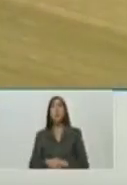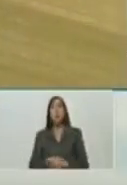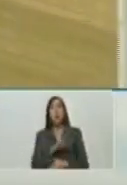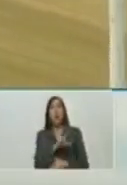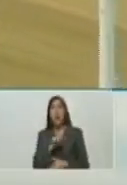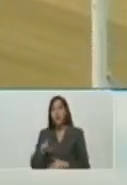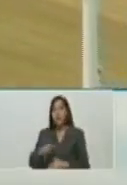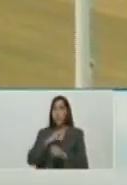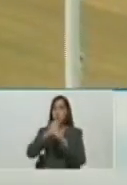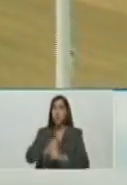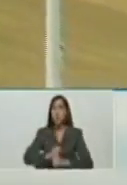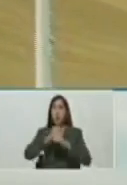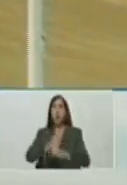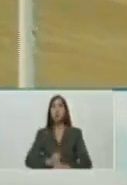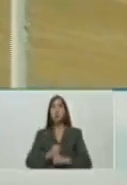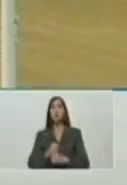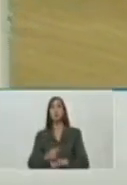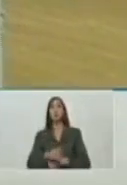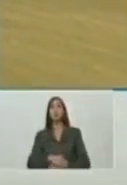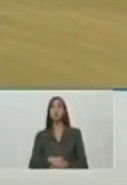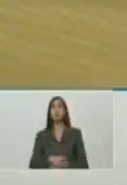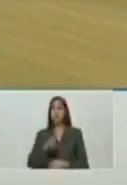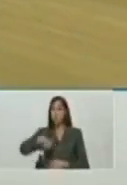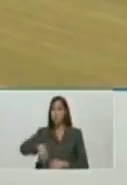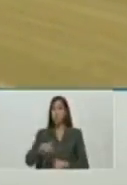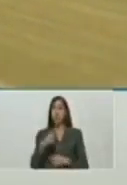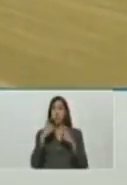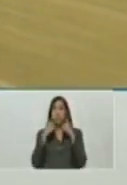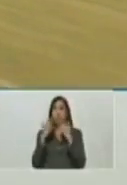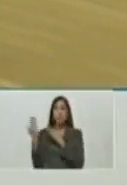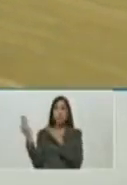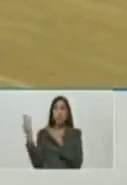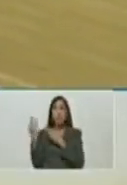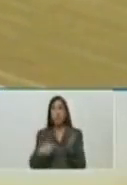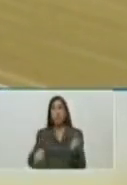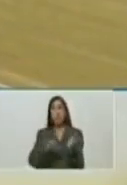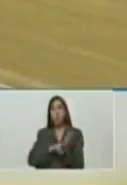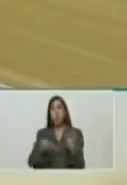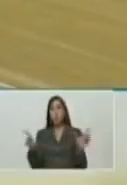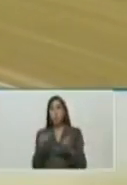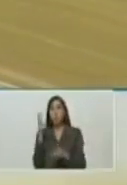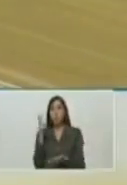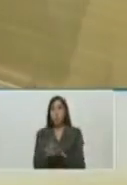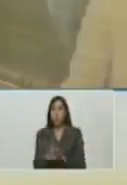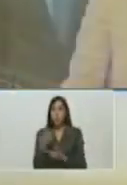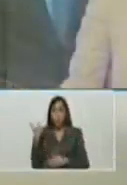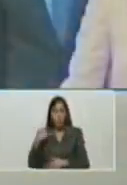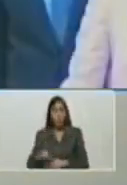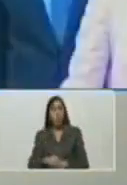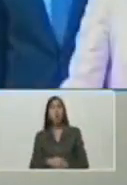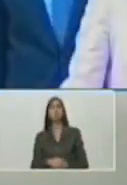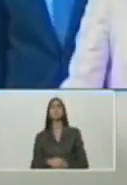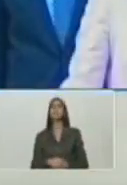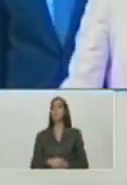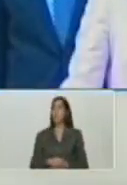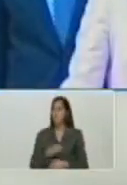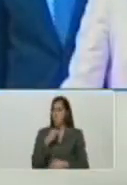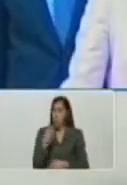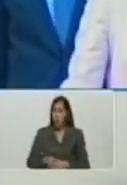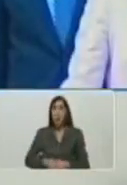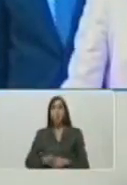Valracio, como ustedes lo pueden ver ahí en la repetición, llevaba 3-4 cuerpos de ventaja a todo el